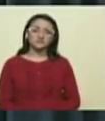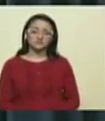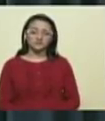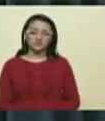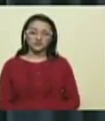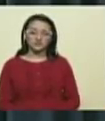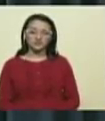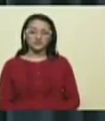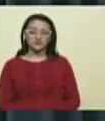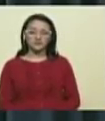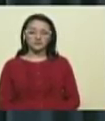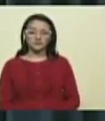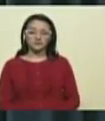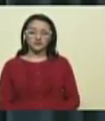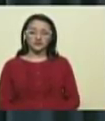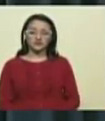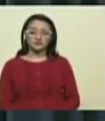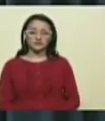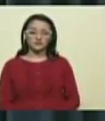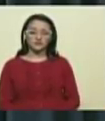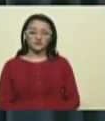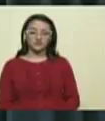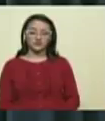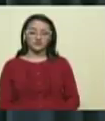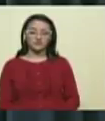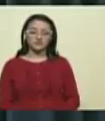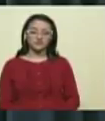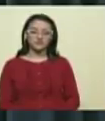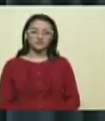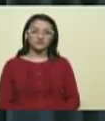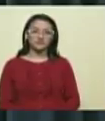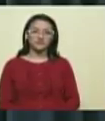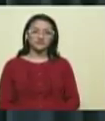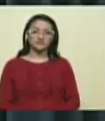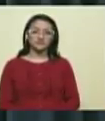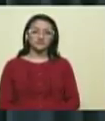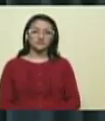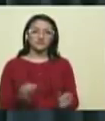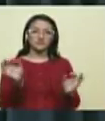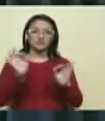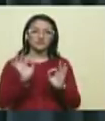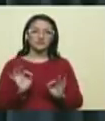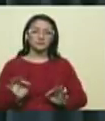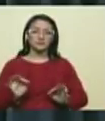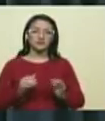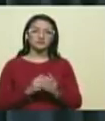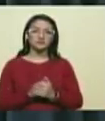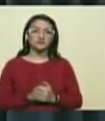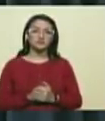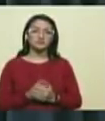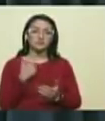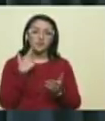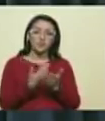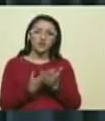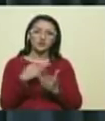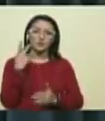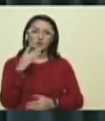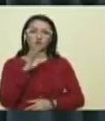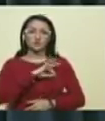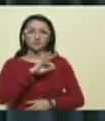volvamos a la discusión, cuáles son los modelos, cuáles son las propuestas en lo económico, en lo político, en lo